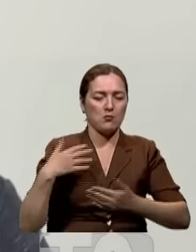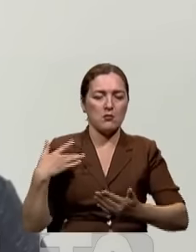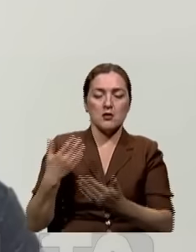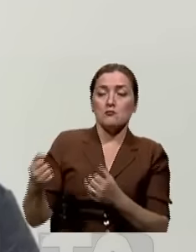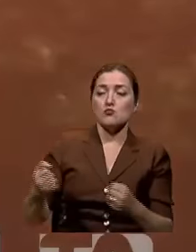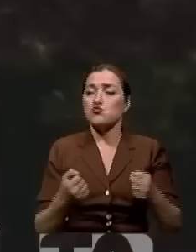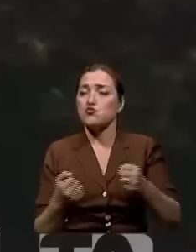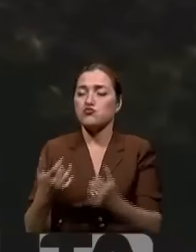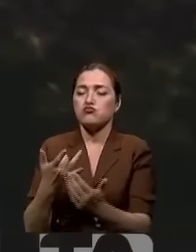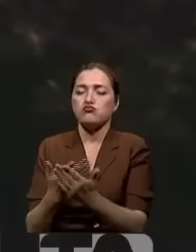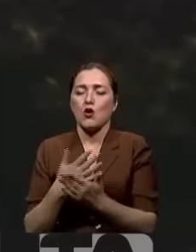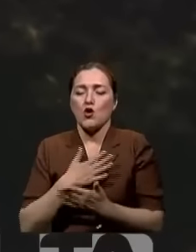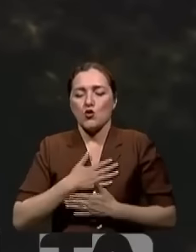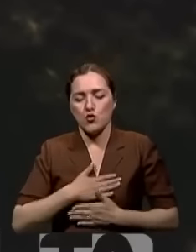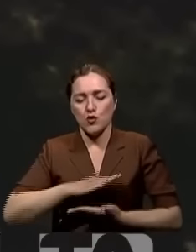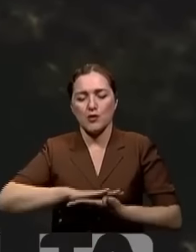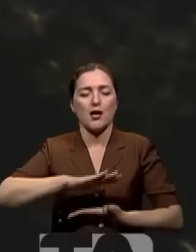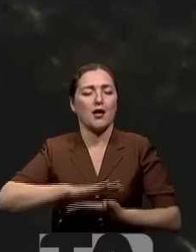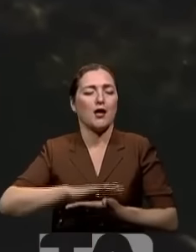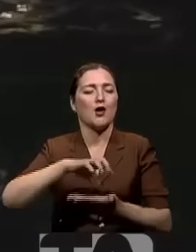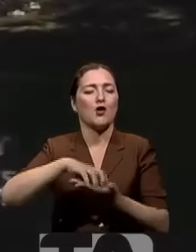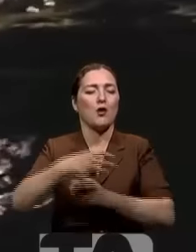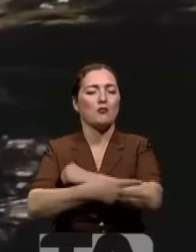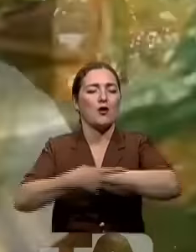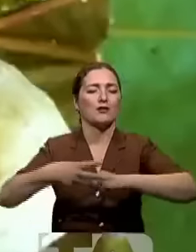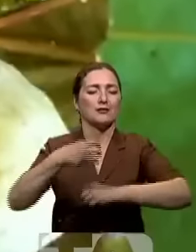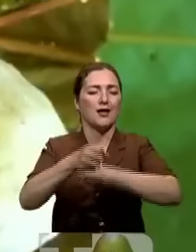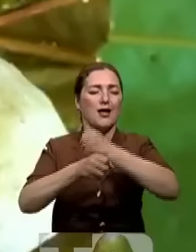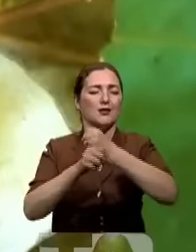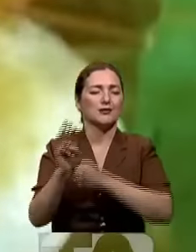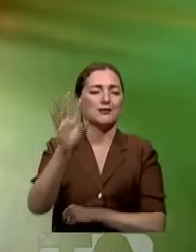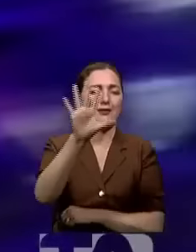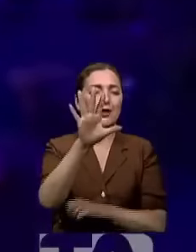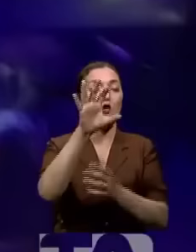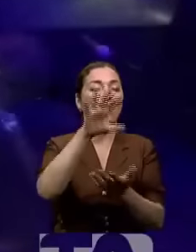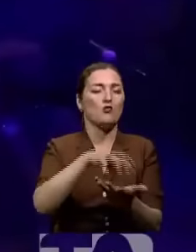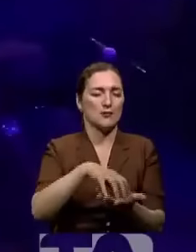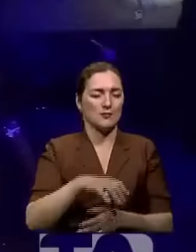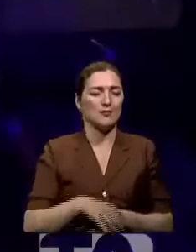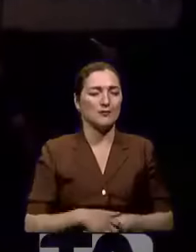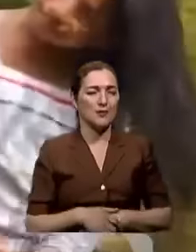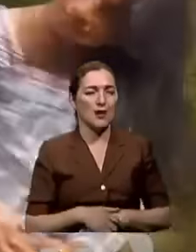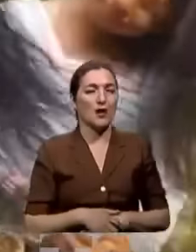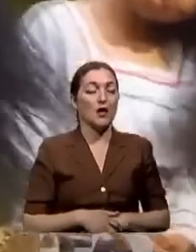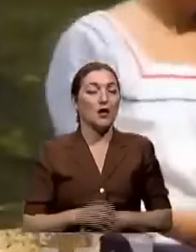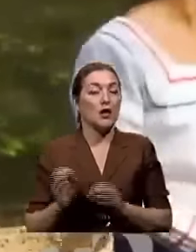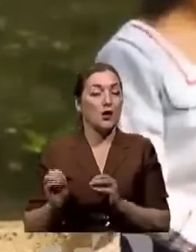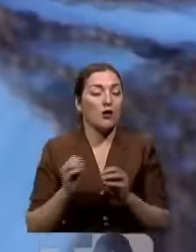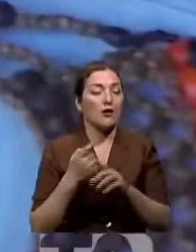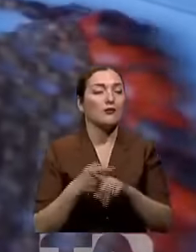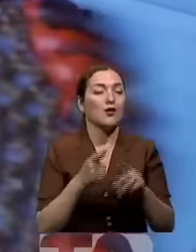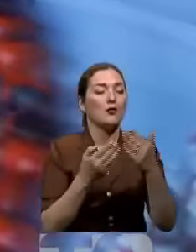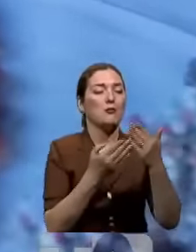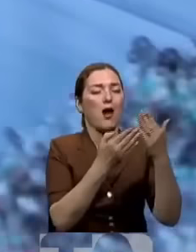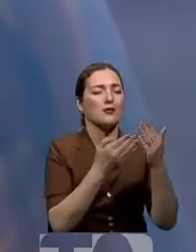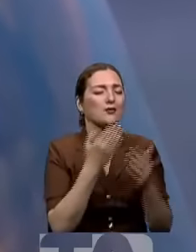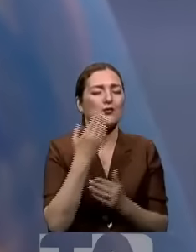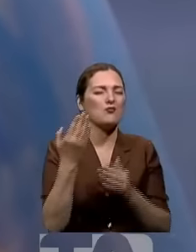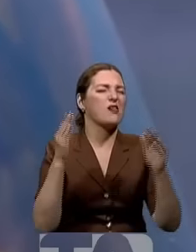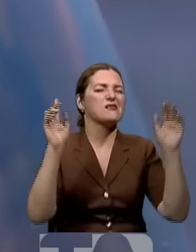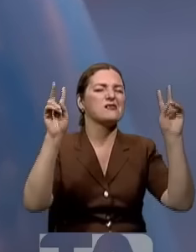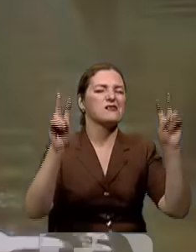Pastaza y disfrutar. Un feriado que coincide con los 65 años de provincialización. Por ello, se han organizado distintos eventos bajo el